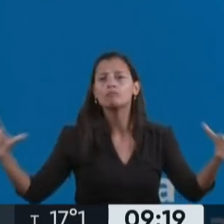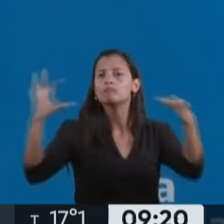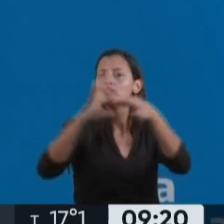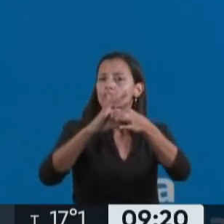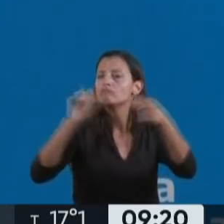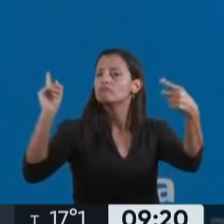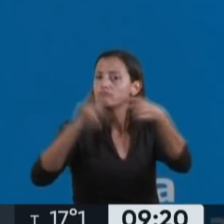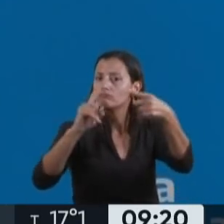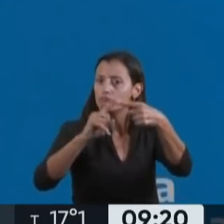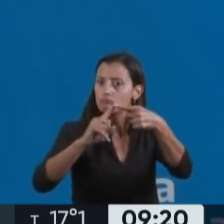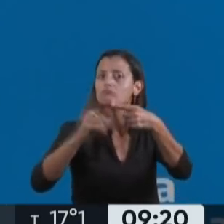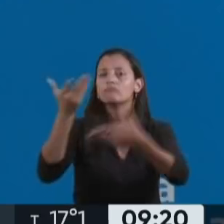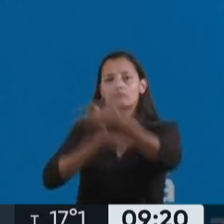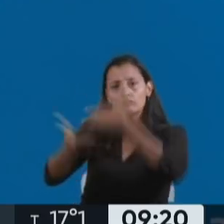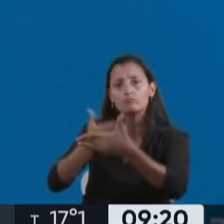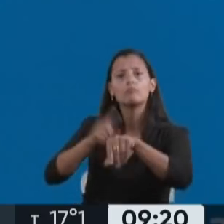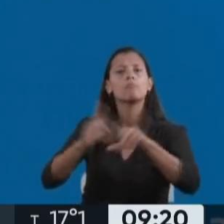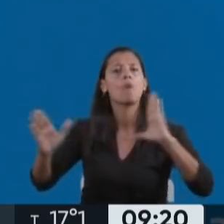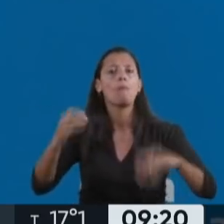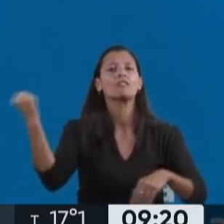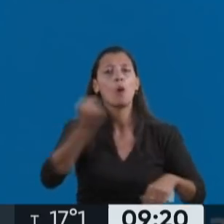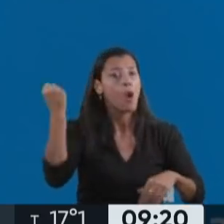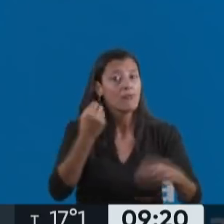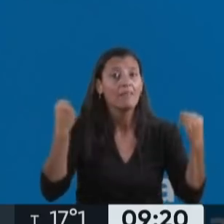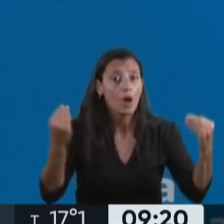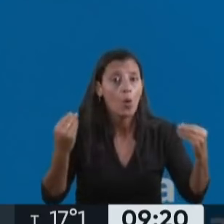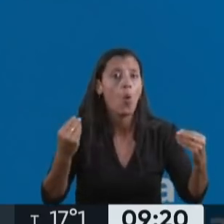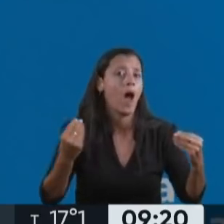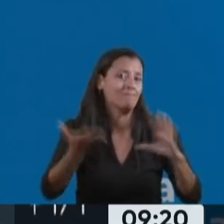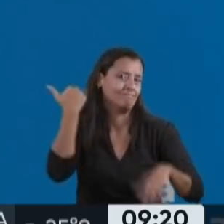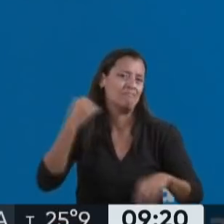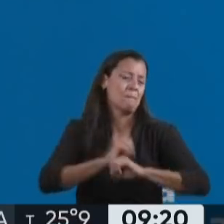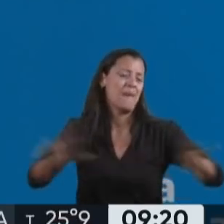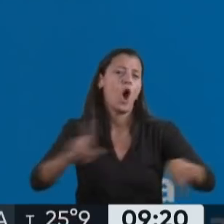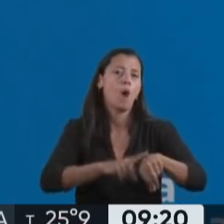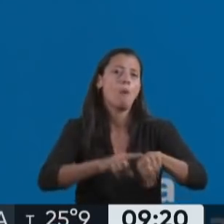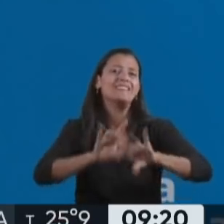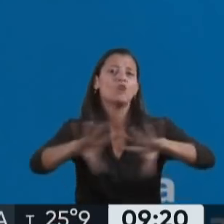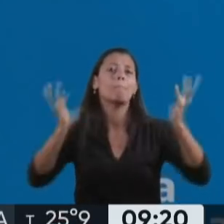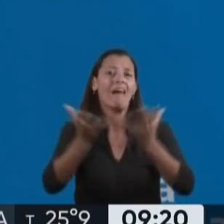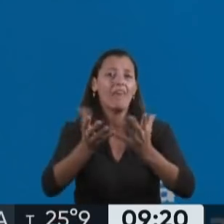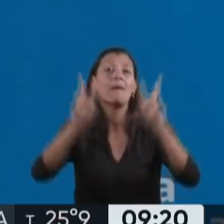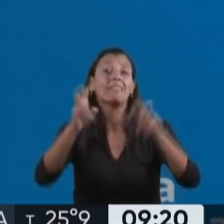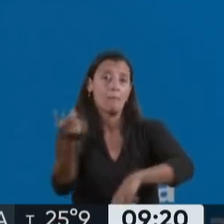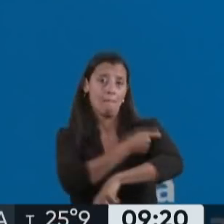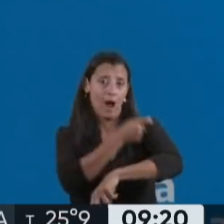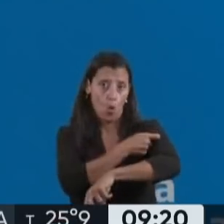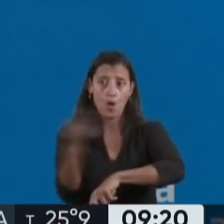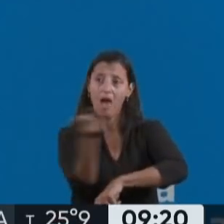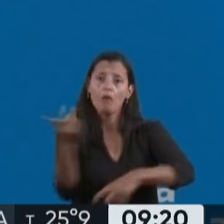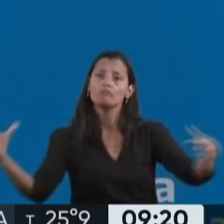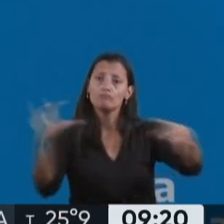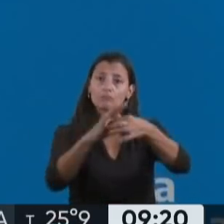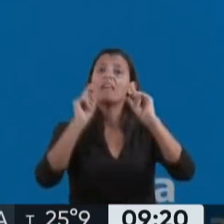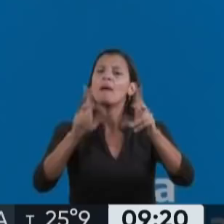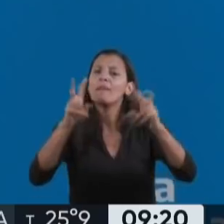colaboración mutua que hemos tenido en un momento muy importante, como fue el momento del peor momento de la pandemia con respecto a las vacunas, de la posibilidad de inversiones